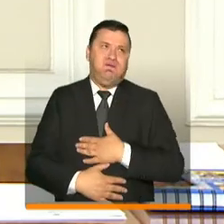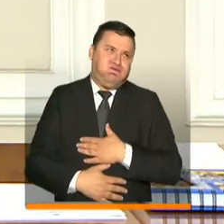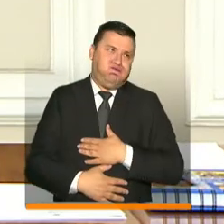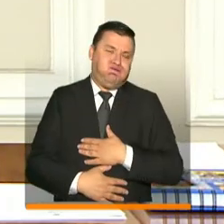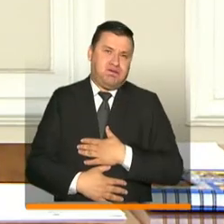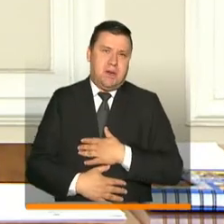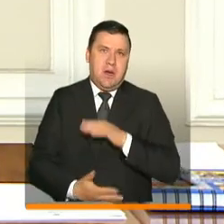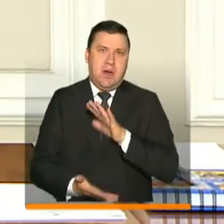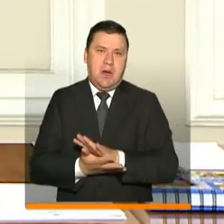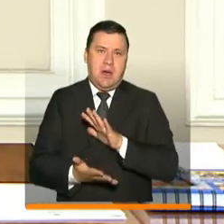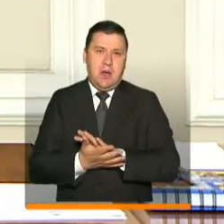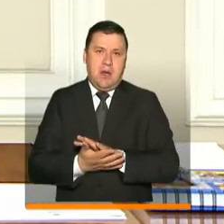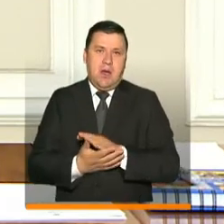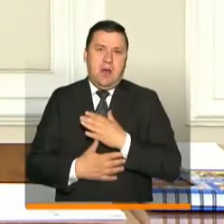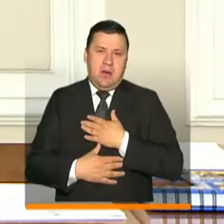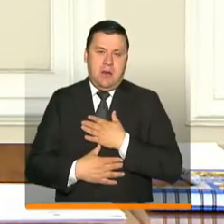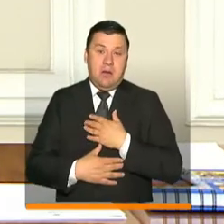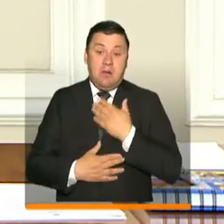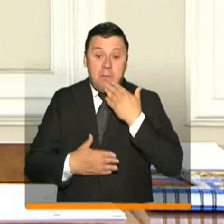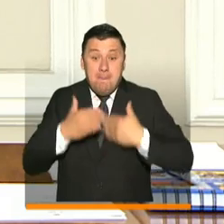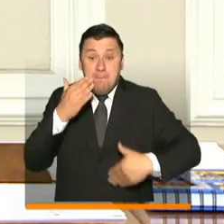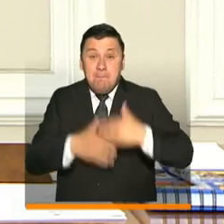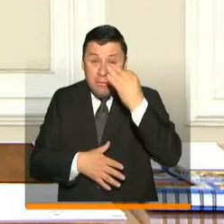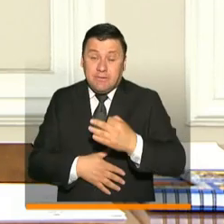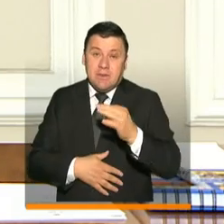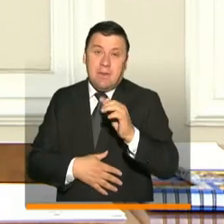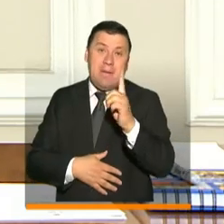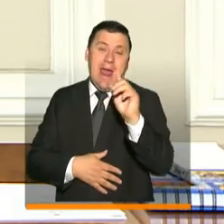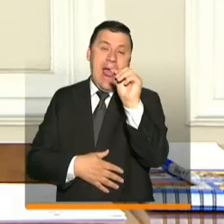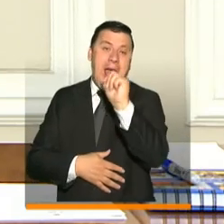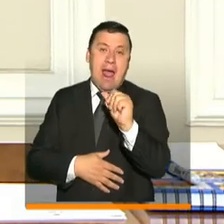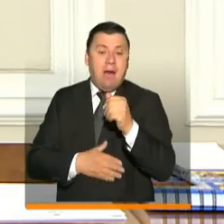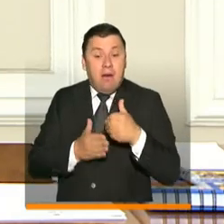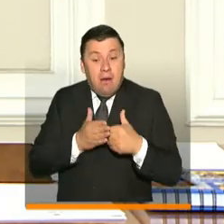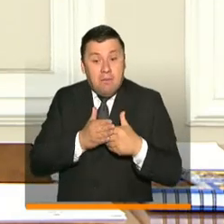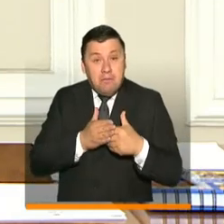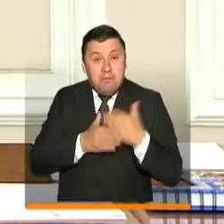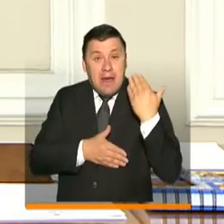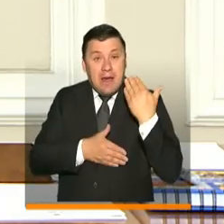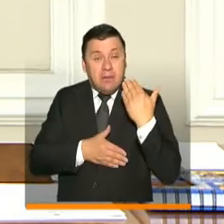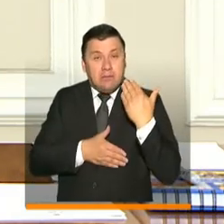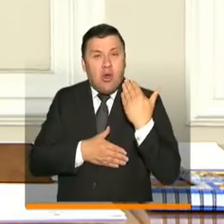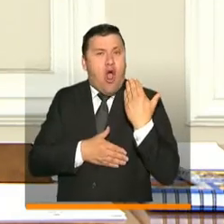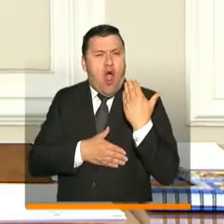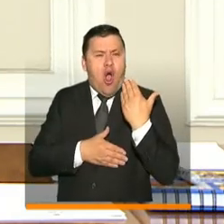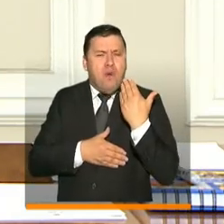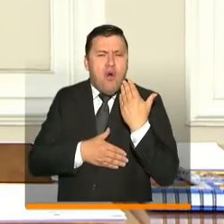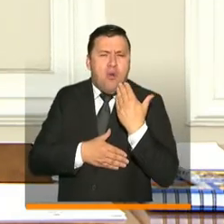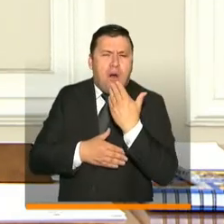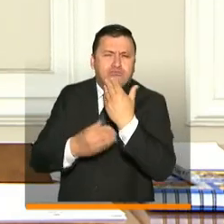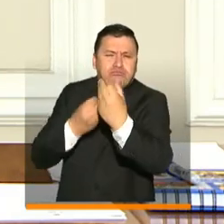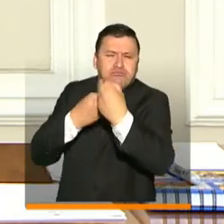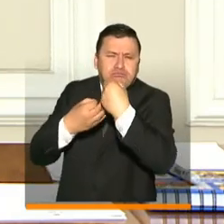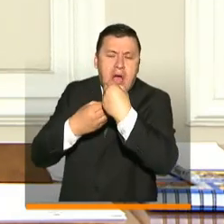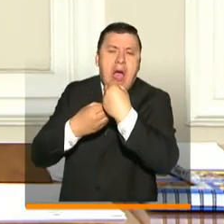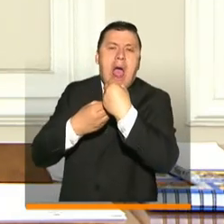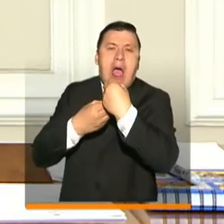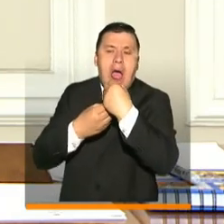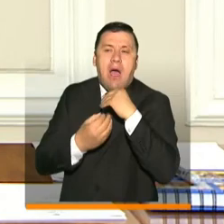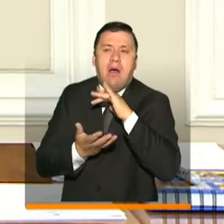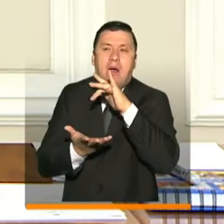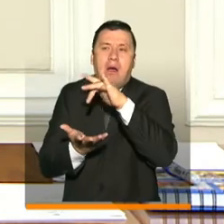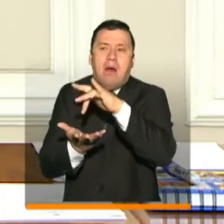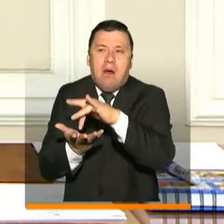padres es... La idea es a partir de agosto empezar con esa aplicación del modelo de alternancia con una